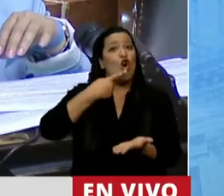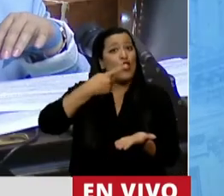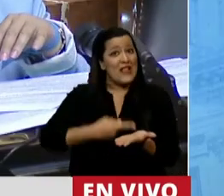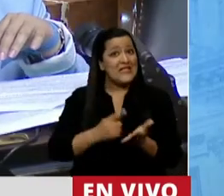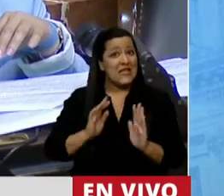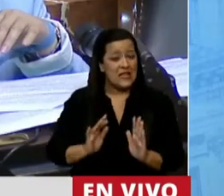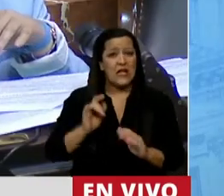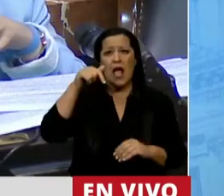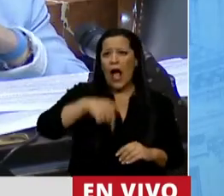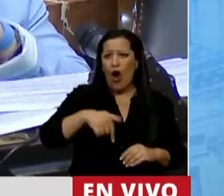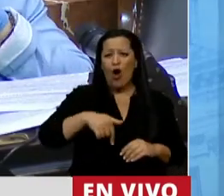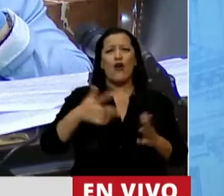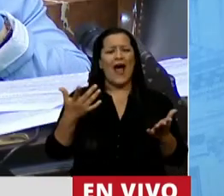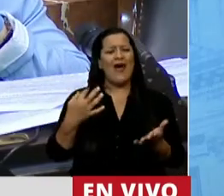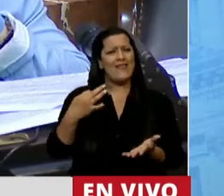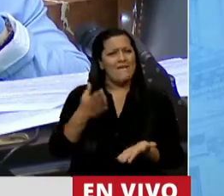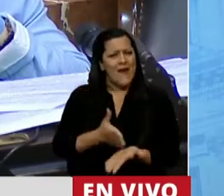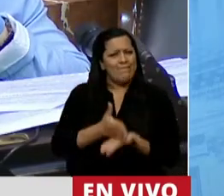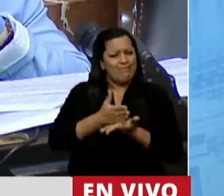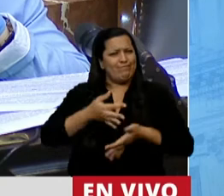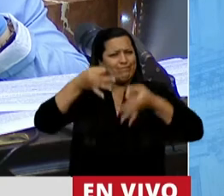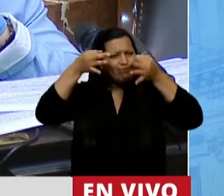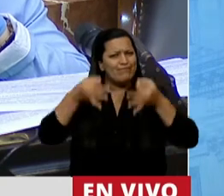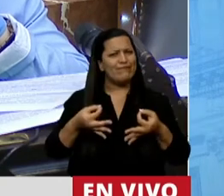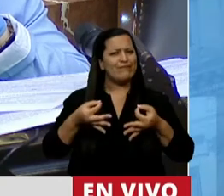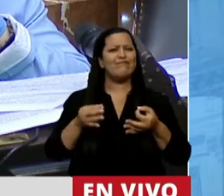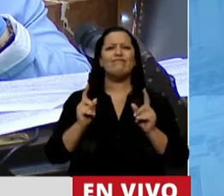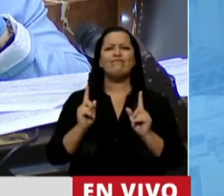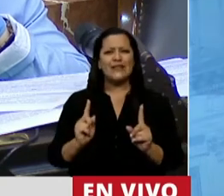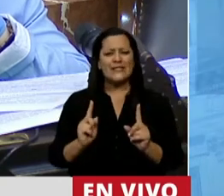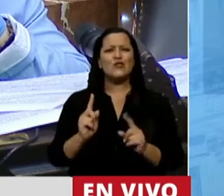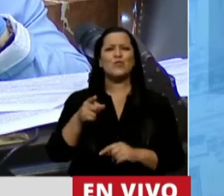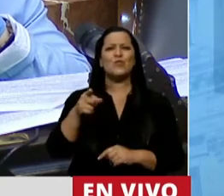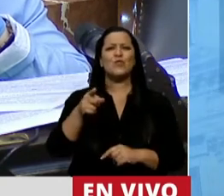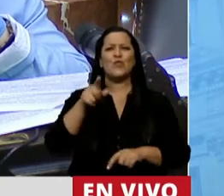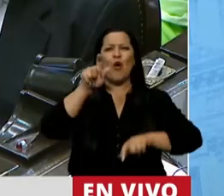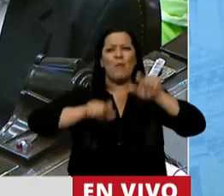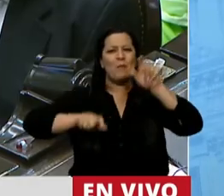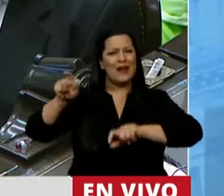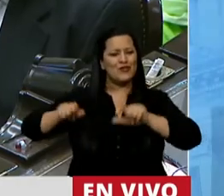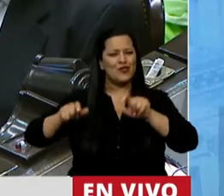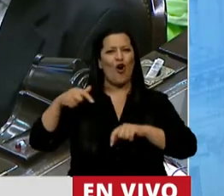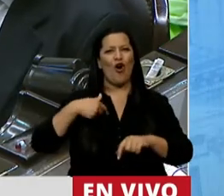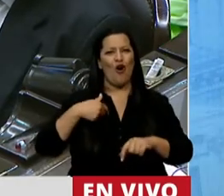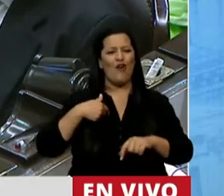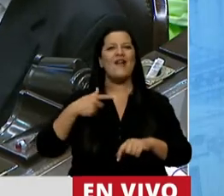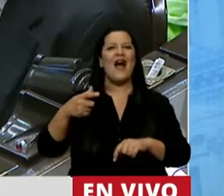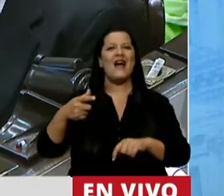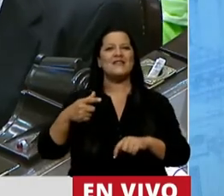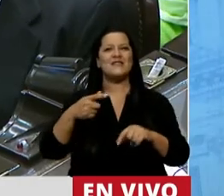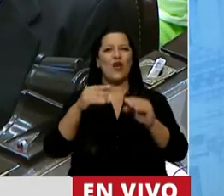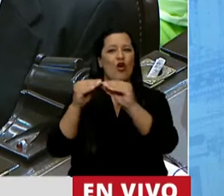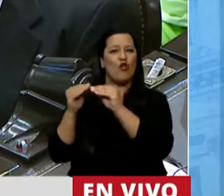en esto de tratar de ser fiel a la expresión de aquellos que me trajeron acá, que son mis compañeros